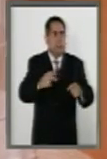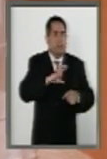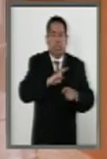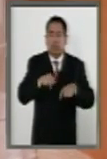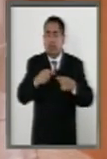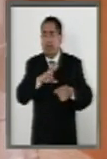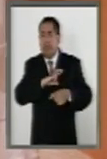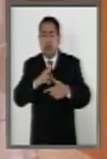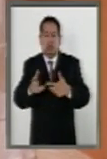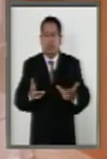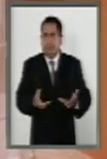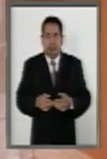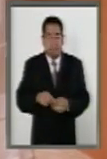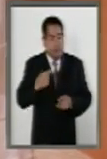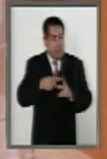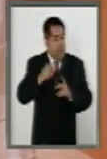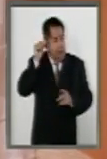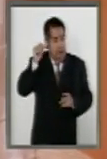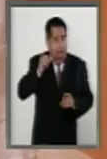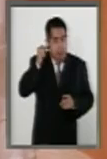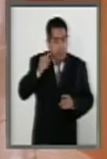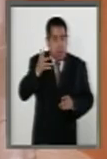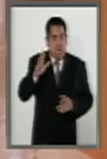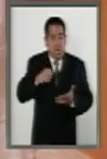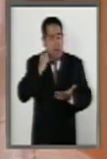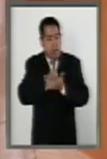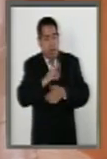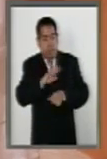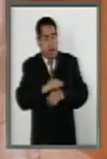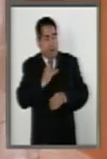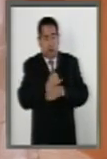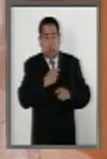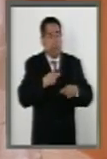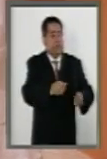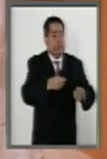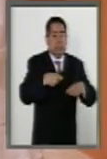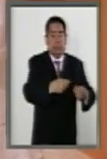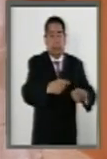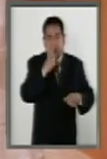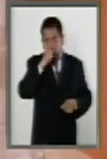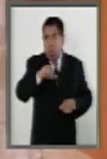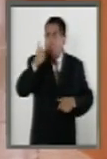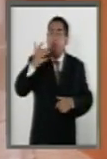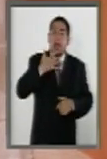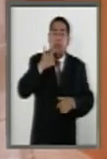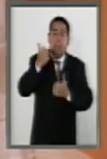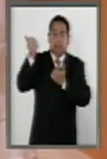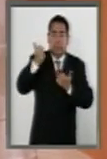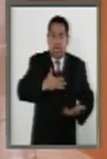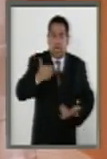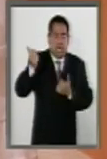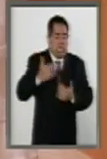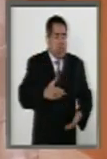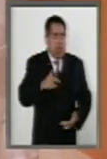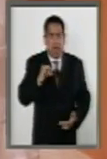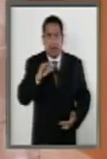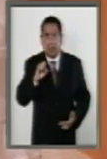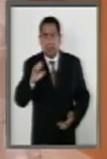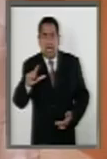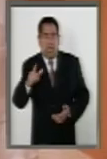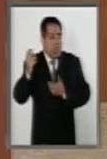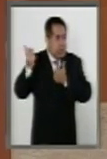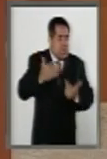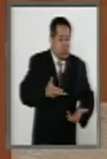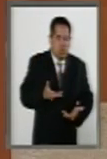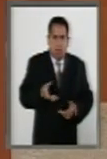A partir de abril ya se otorgaron varios permisos para la libre importación de gasolina y diésel. La enorme demanda de